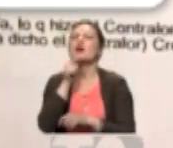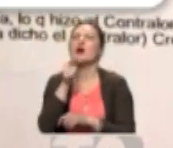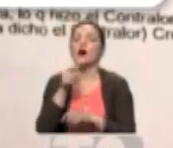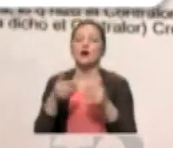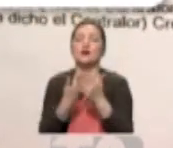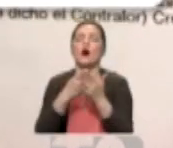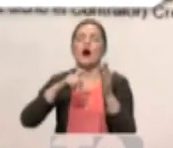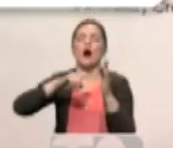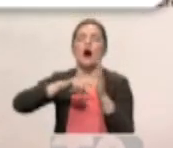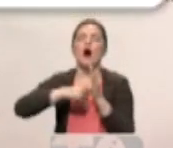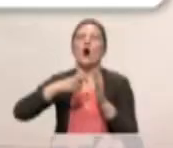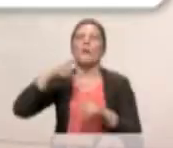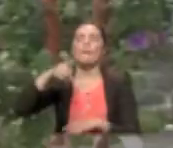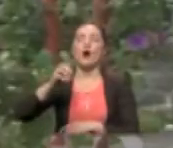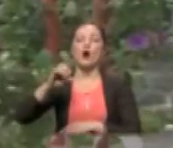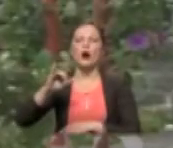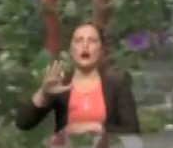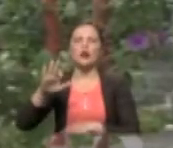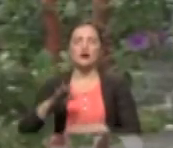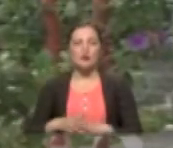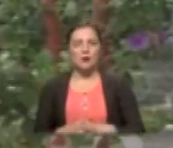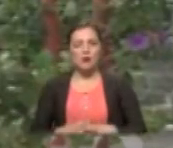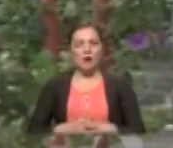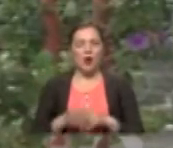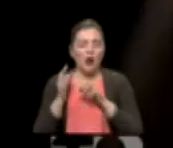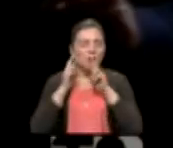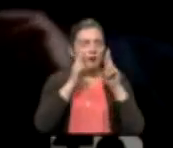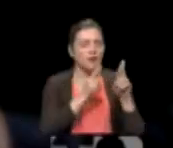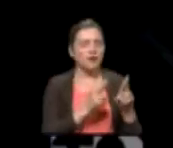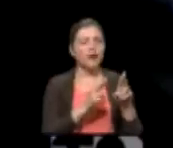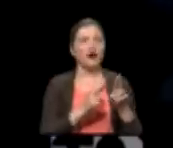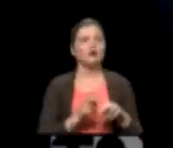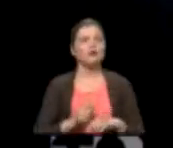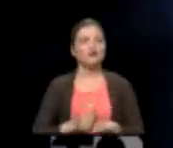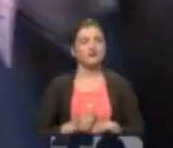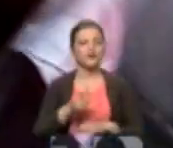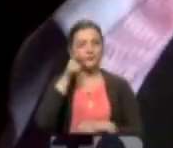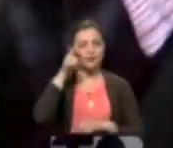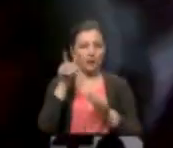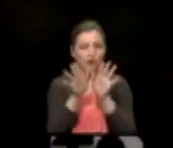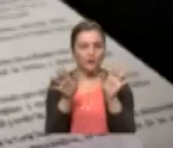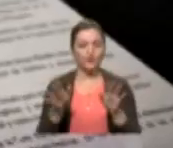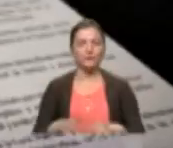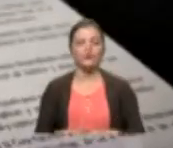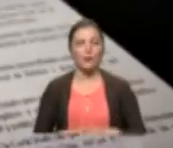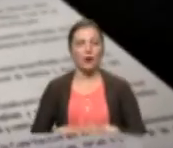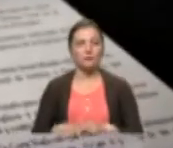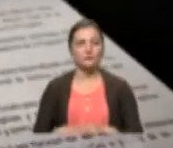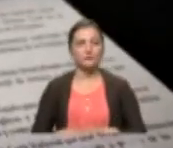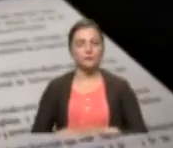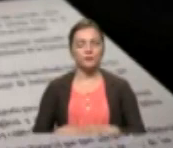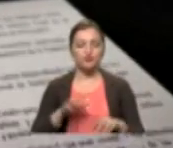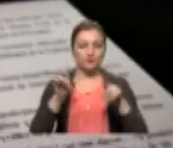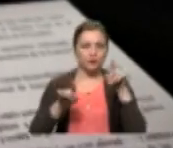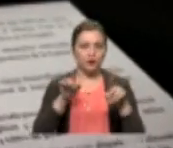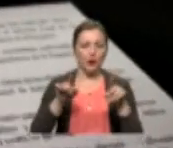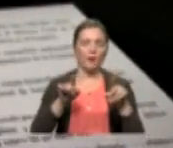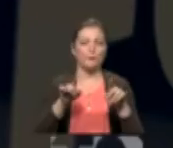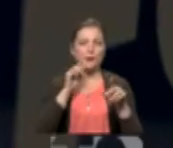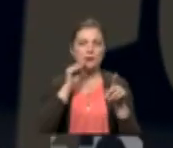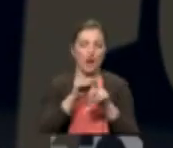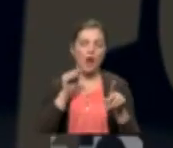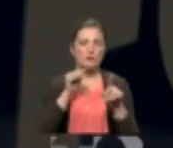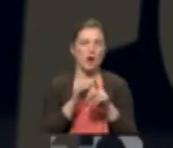nuevo con Polit y compañía? La respuesta es concisa, el despacho del fiscal general. Estos son solo algunos de los cientos